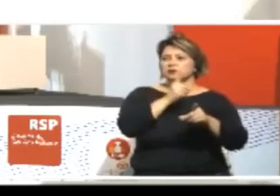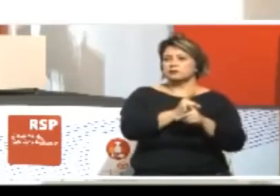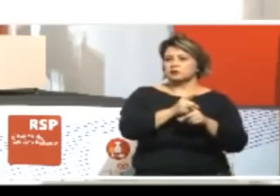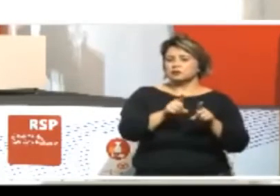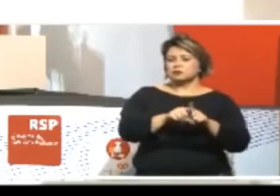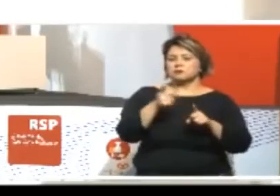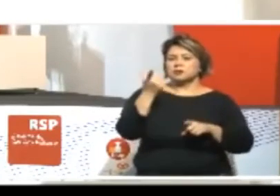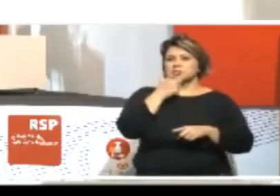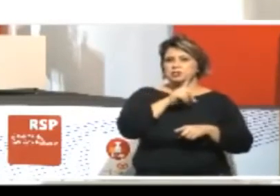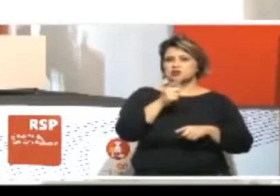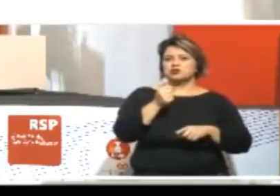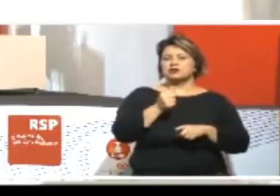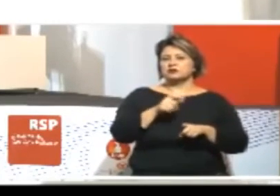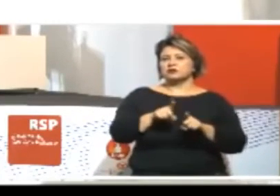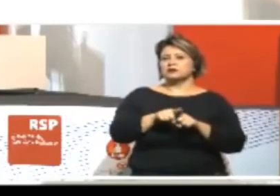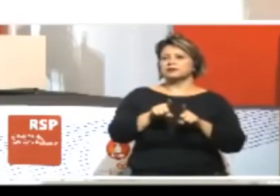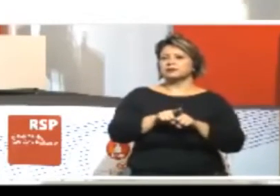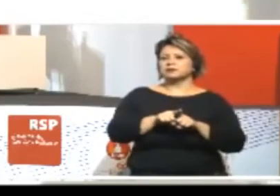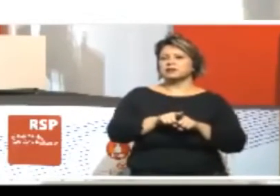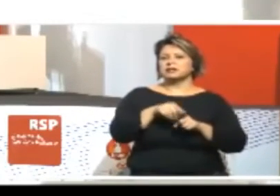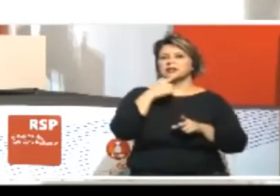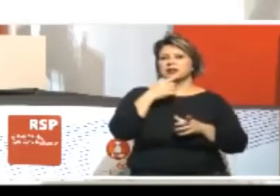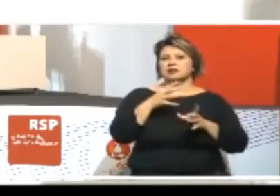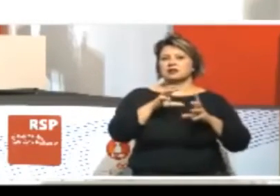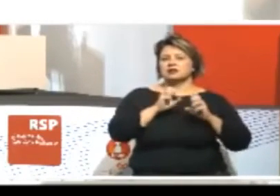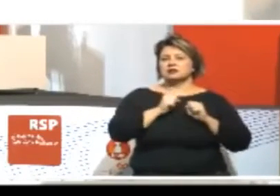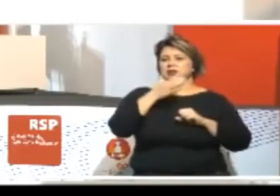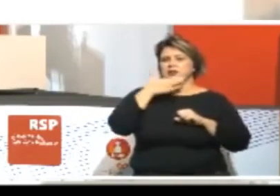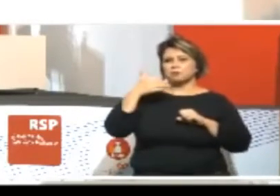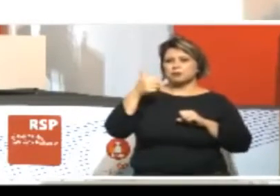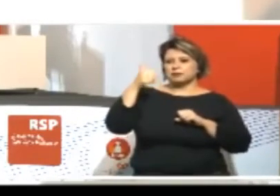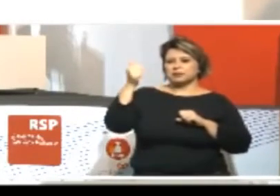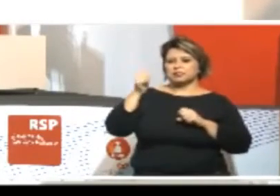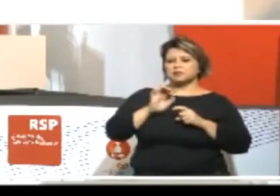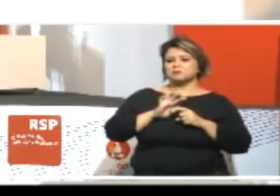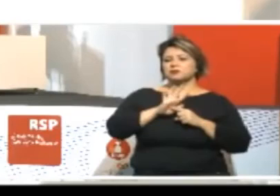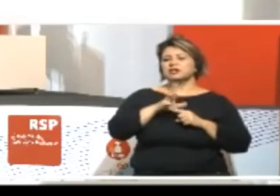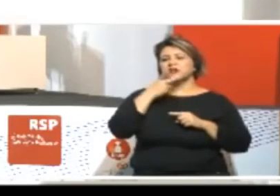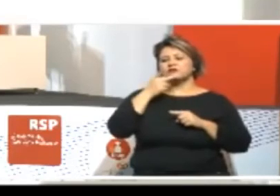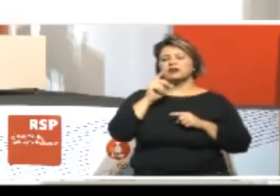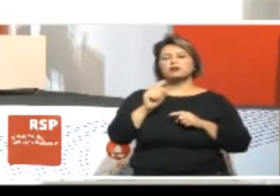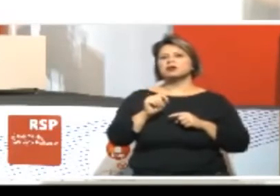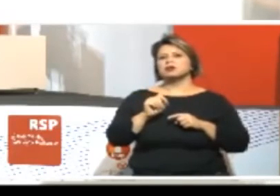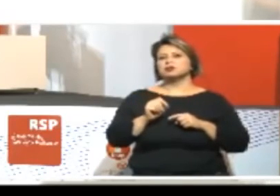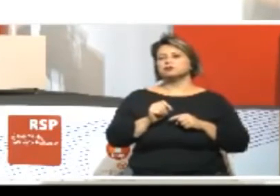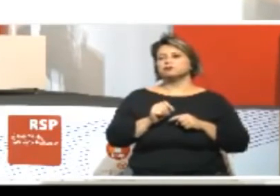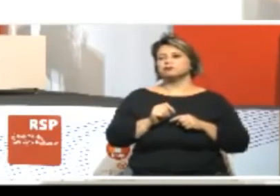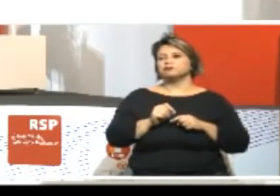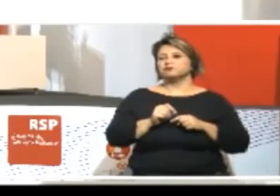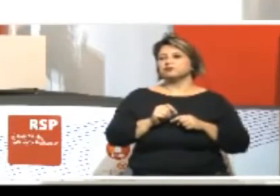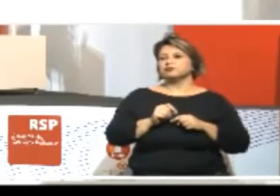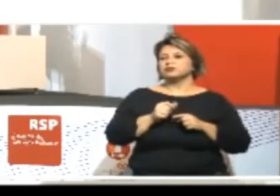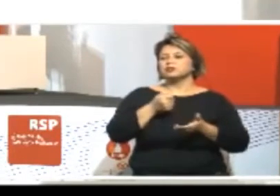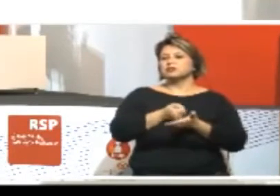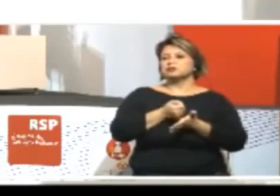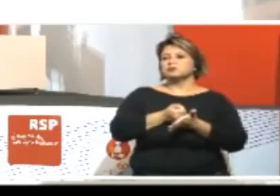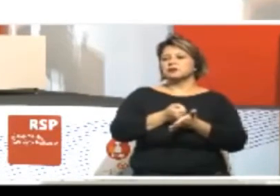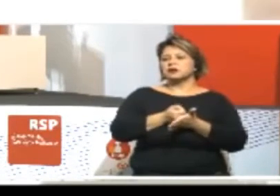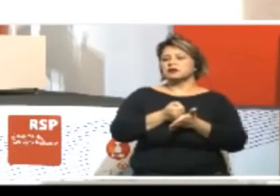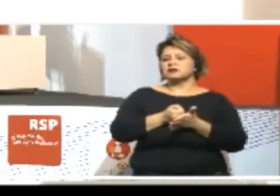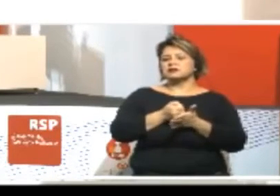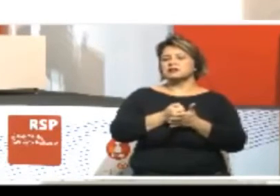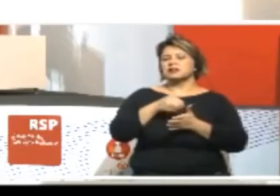central, ellos están dispuestos a mejorar. Pero yo diría que es un intervencionismo muy moderado, más como